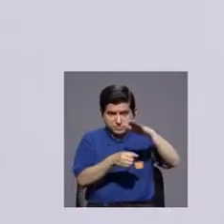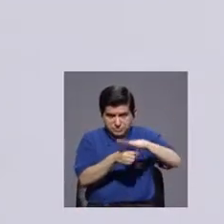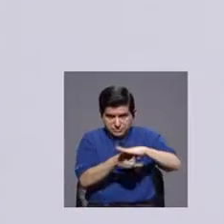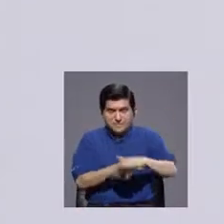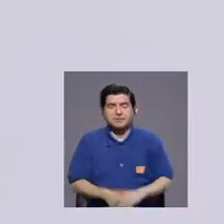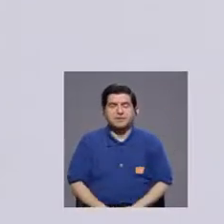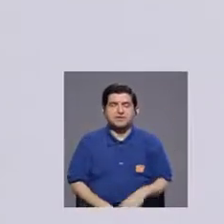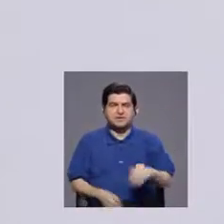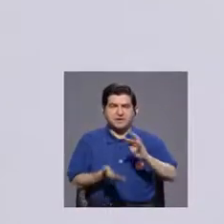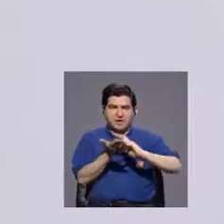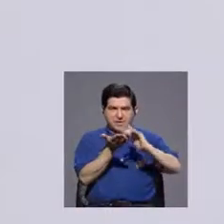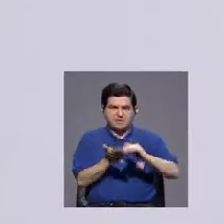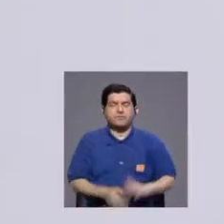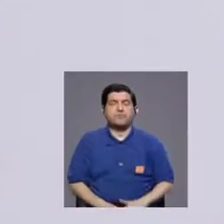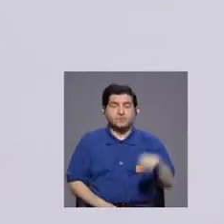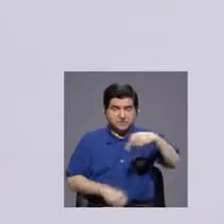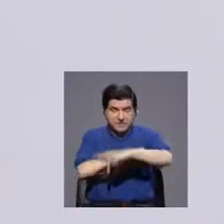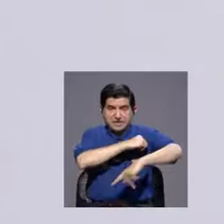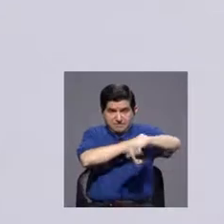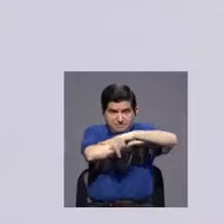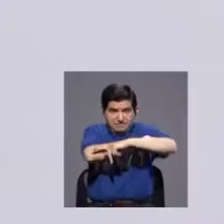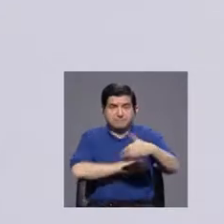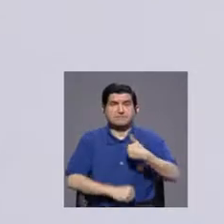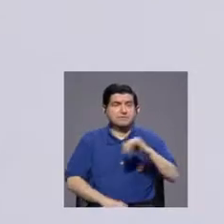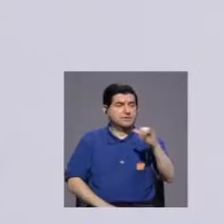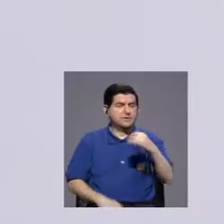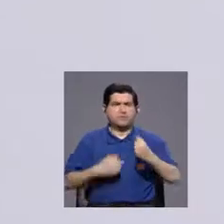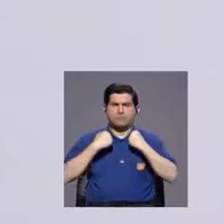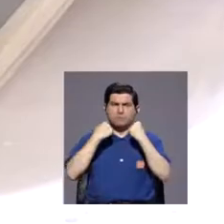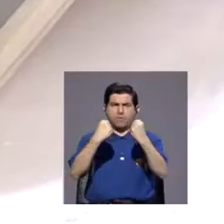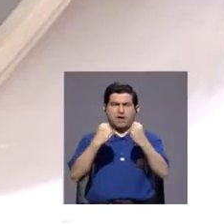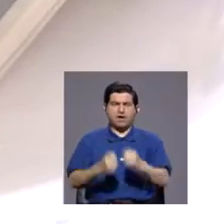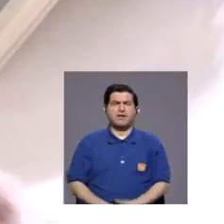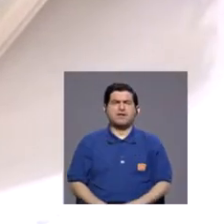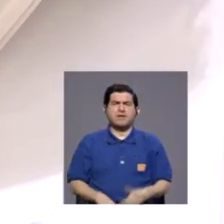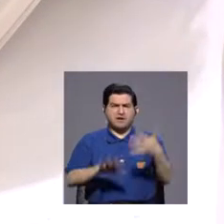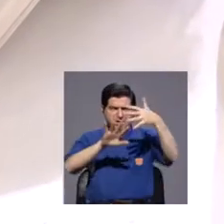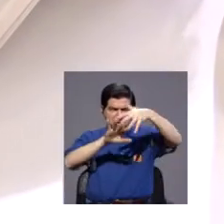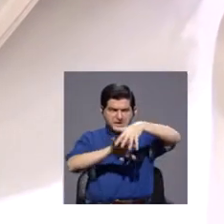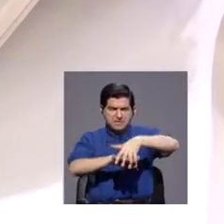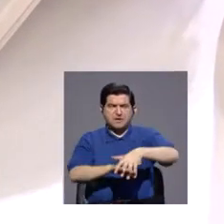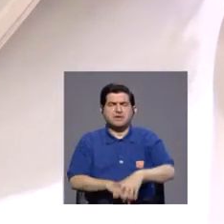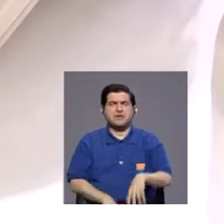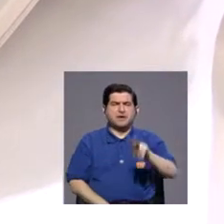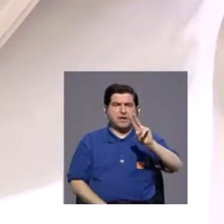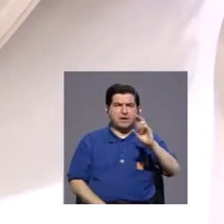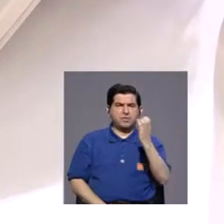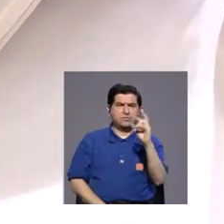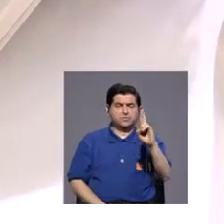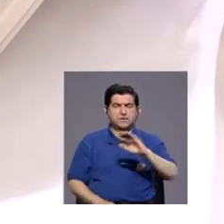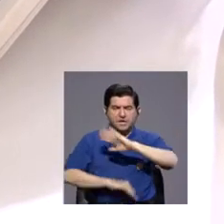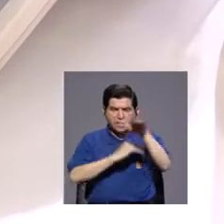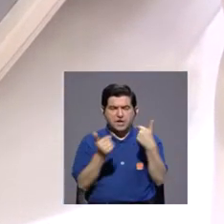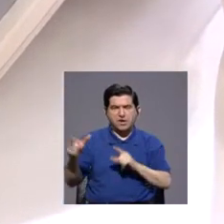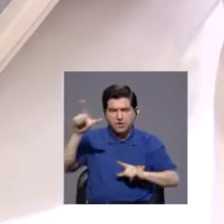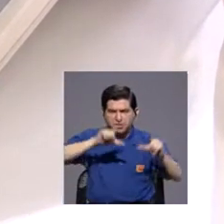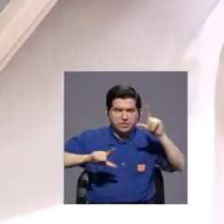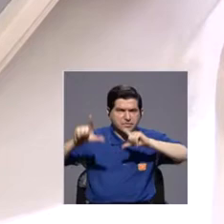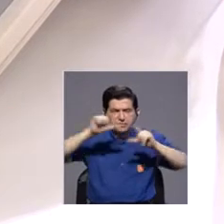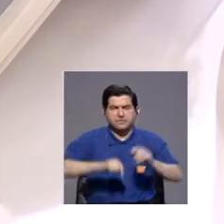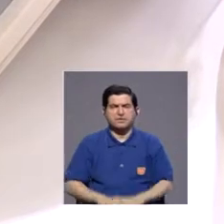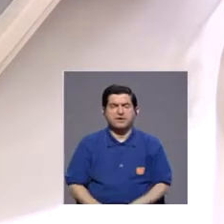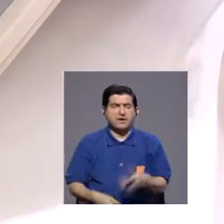regional a nivel país tenemos también la fortaleza hemos integrado la universidad de costa rica con todos los laboratorios en este caso